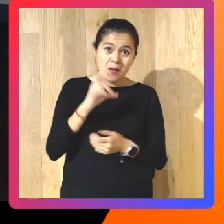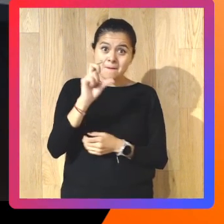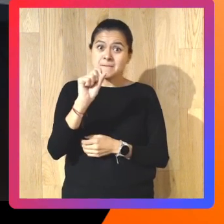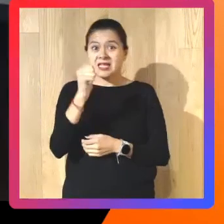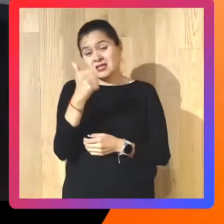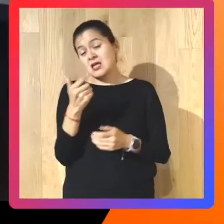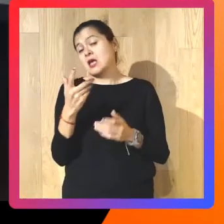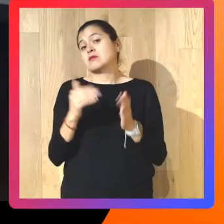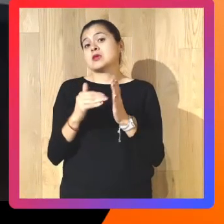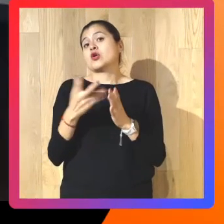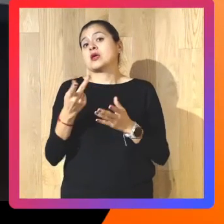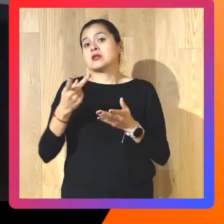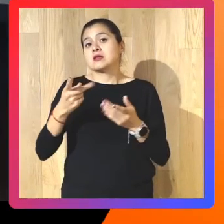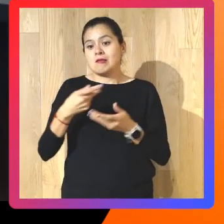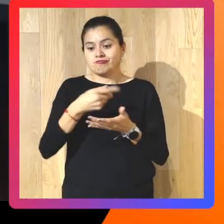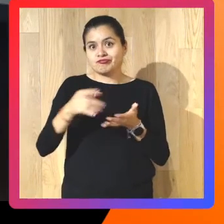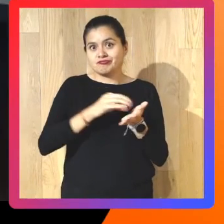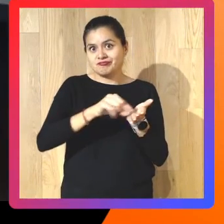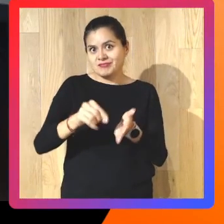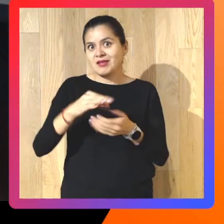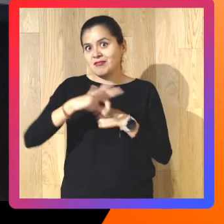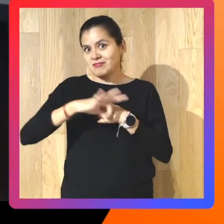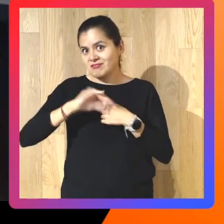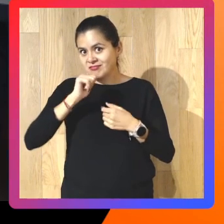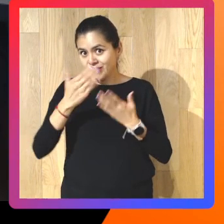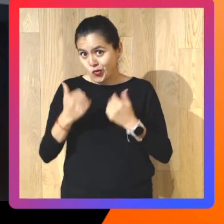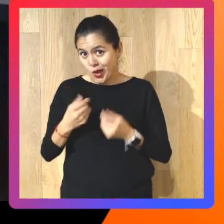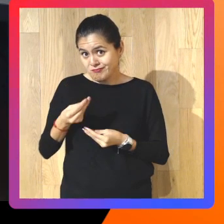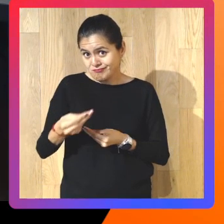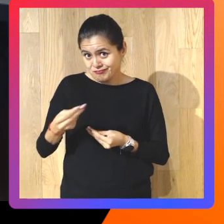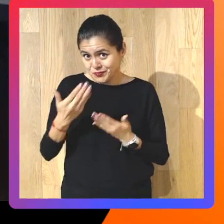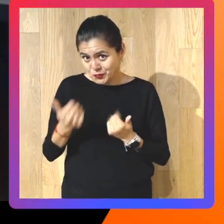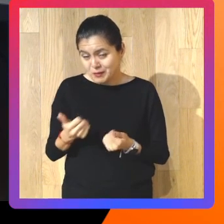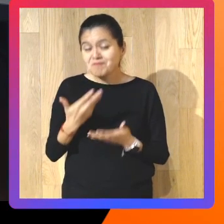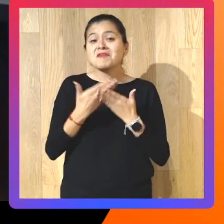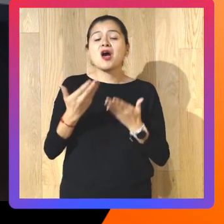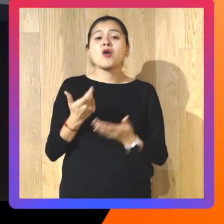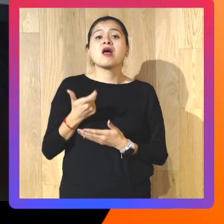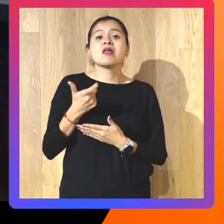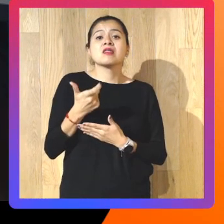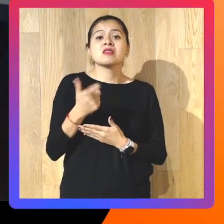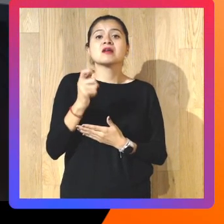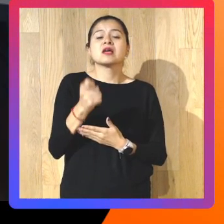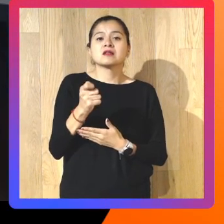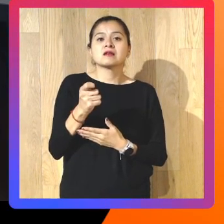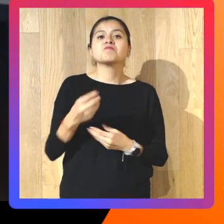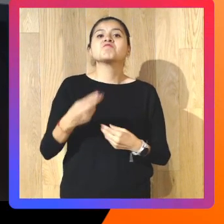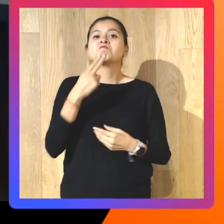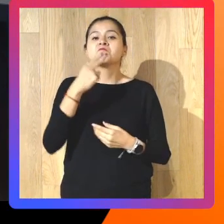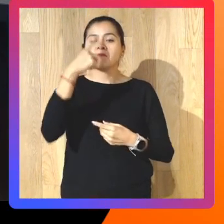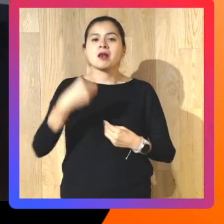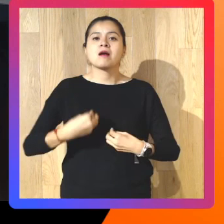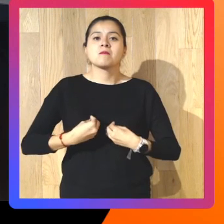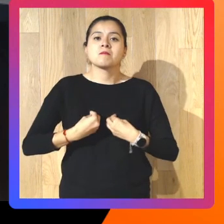millones de recetas sin surtir. Entonces, ese salario digno hoy sirve para vivir.